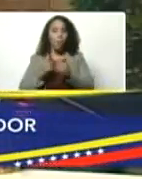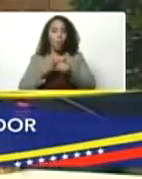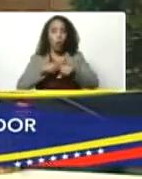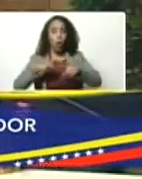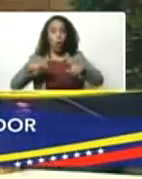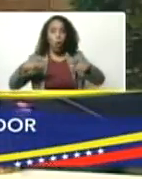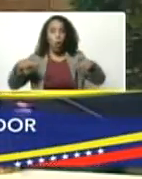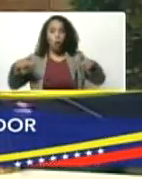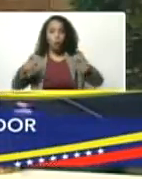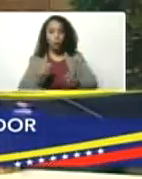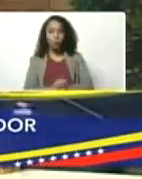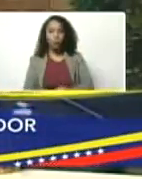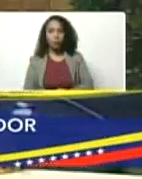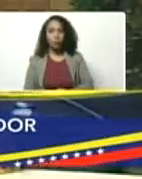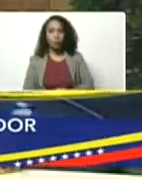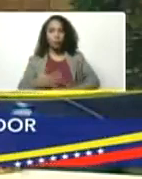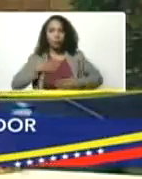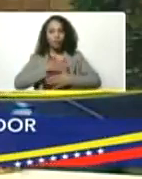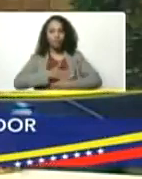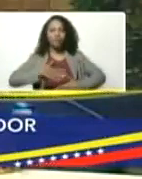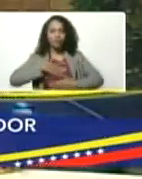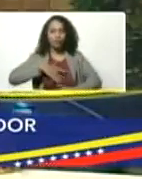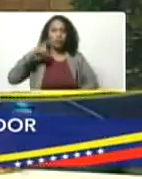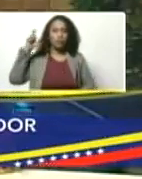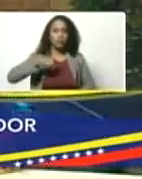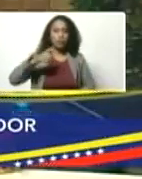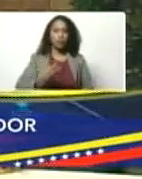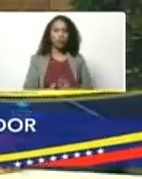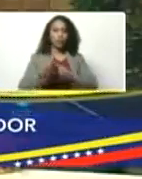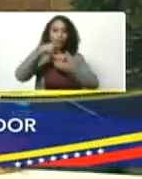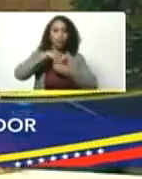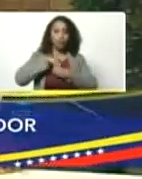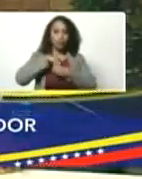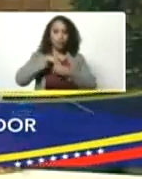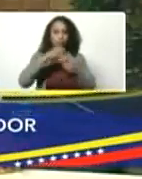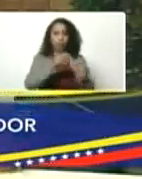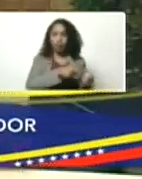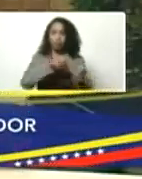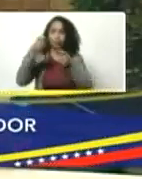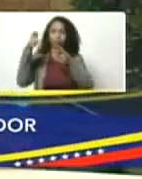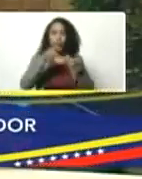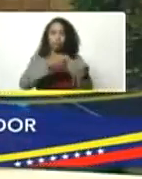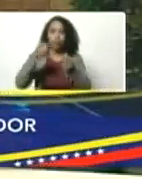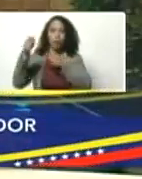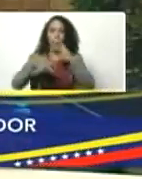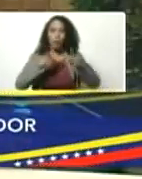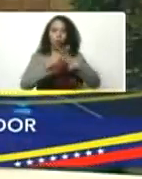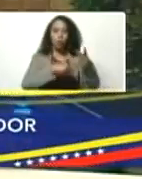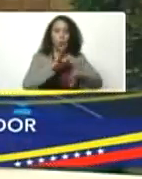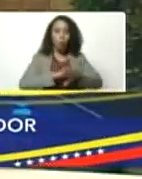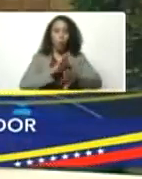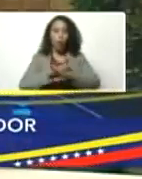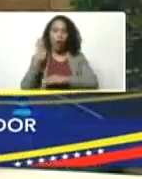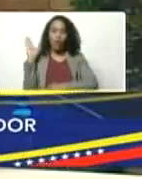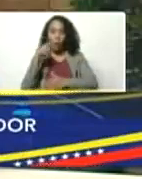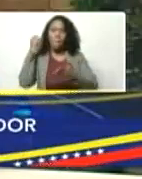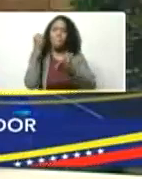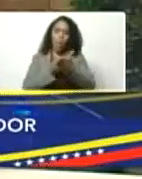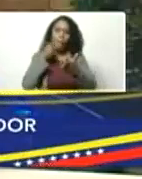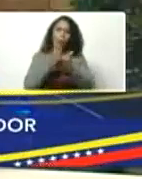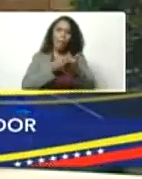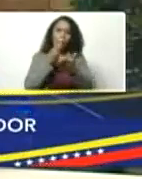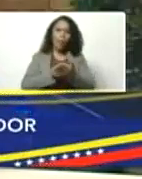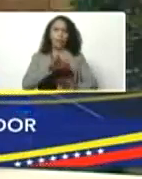creciendo, satisfaciendo necesidades internas, y exportando parte de su producción, porque es lo que he venido insistiendo,